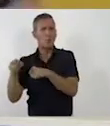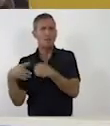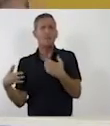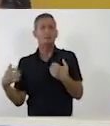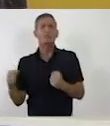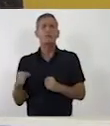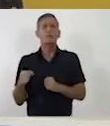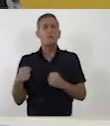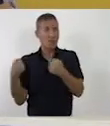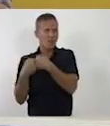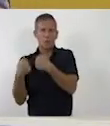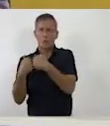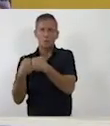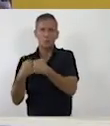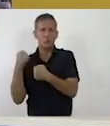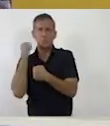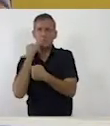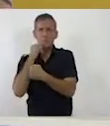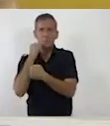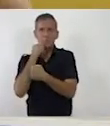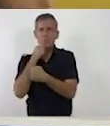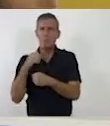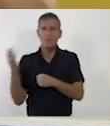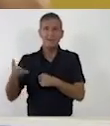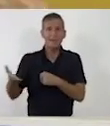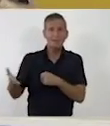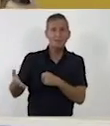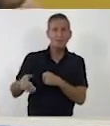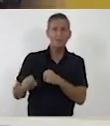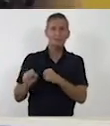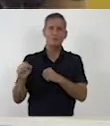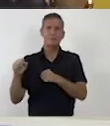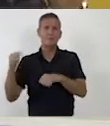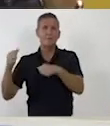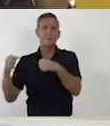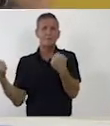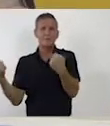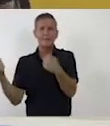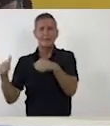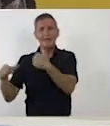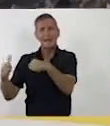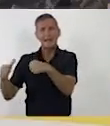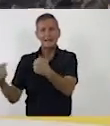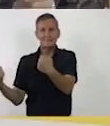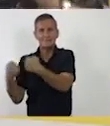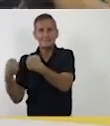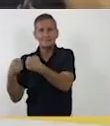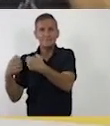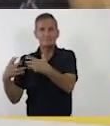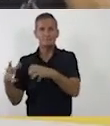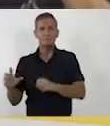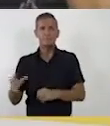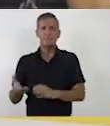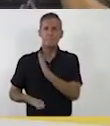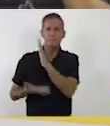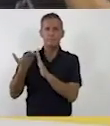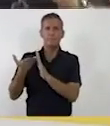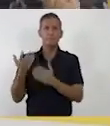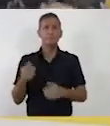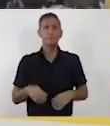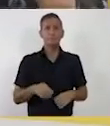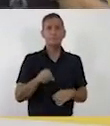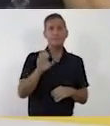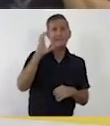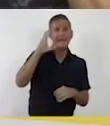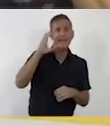y los choques efectivos son mayores. Por tanto, la velocidad de la reacción podrá ser mayor. Y el caso de los